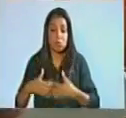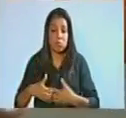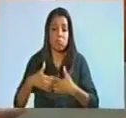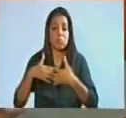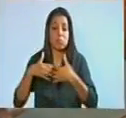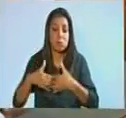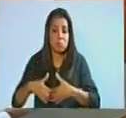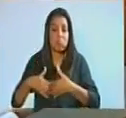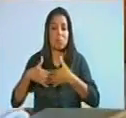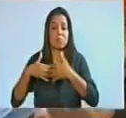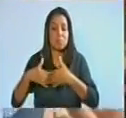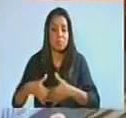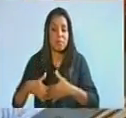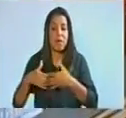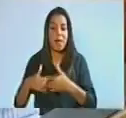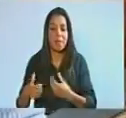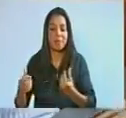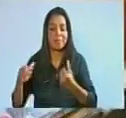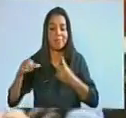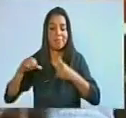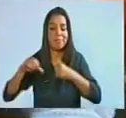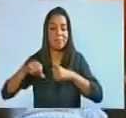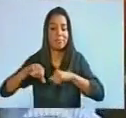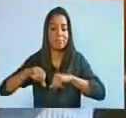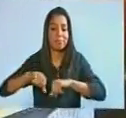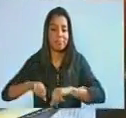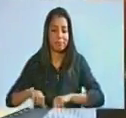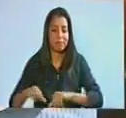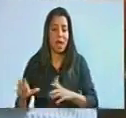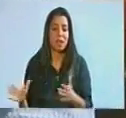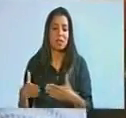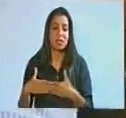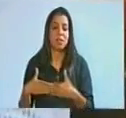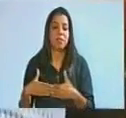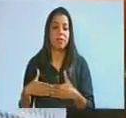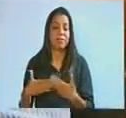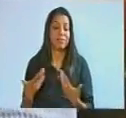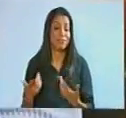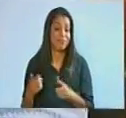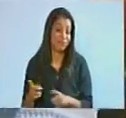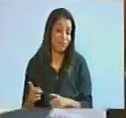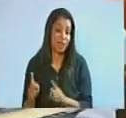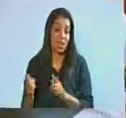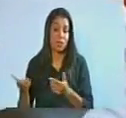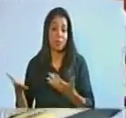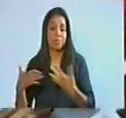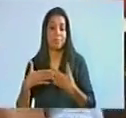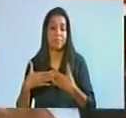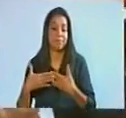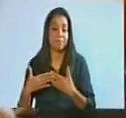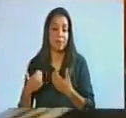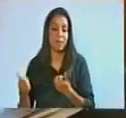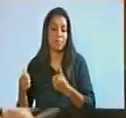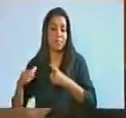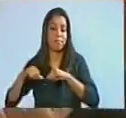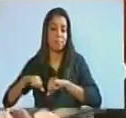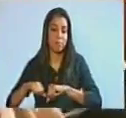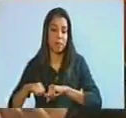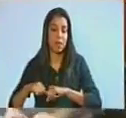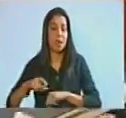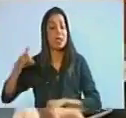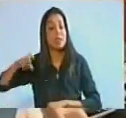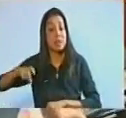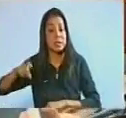muerte. Quieran o no quieran, van a una muerte si no entran en